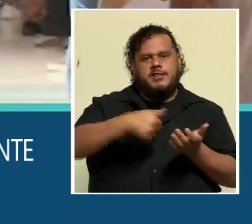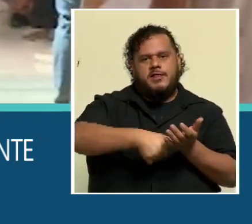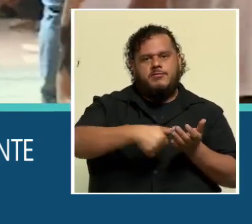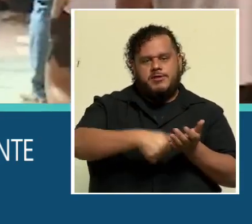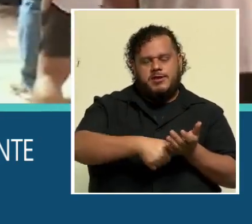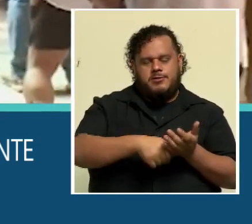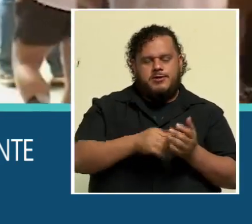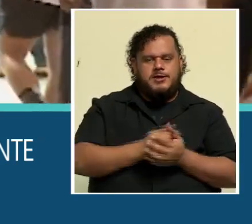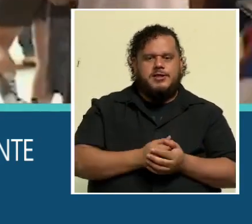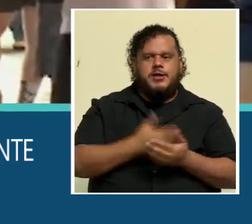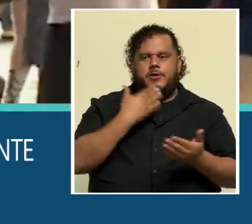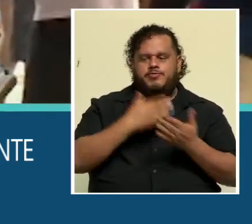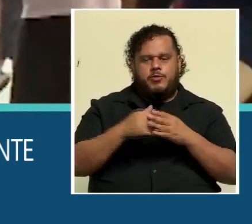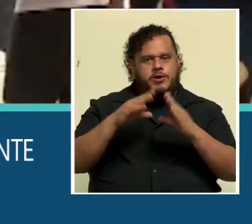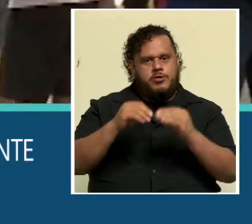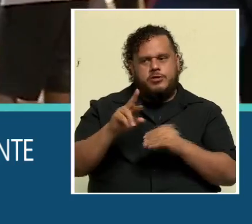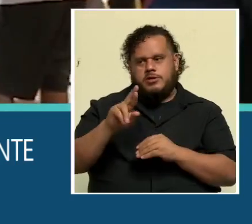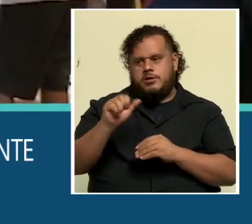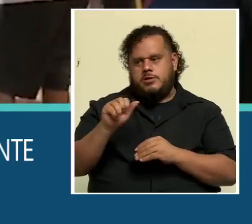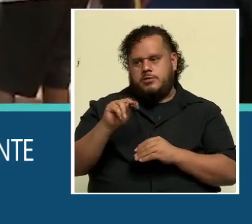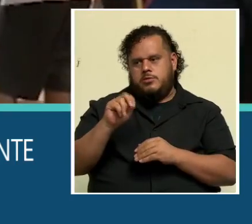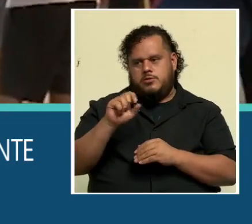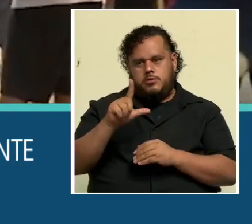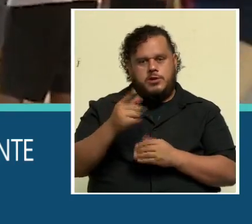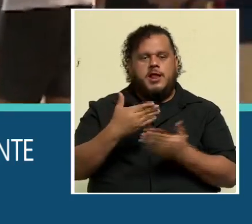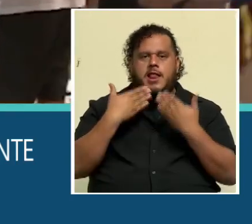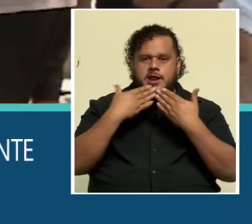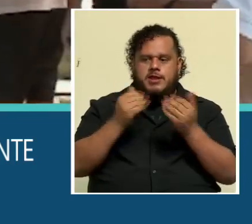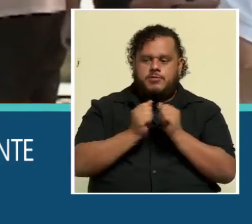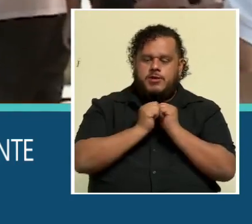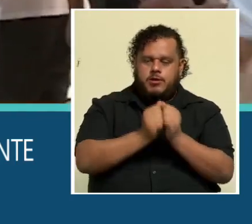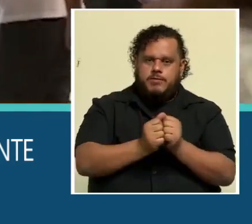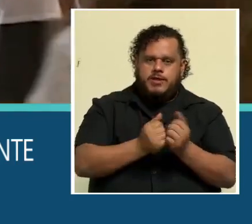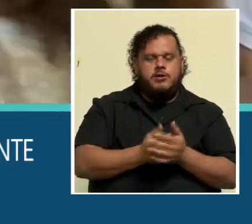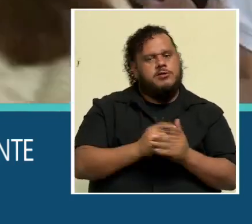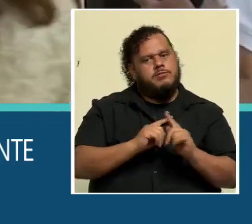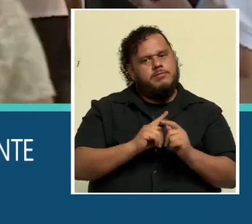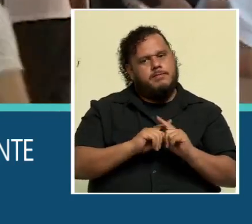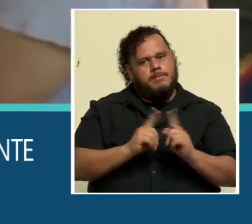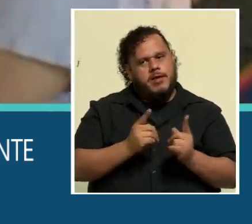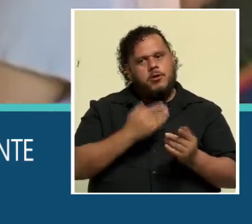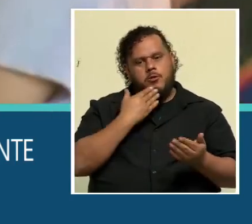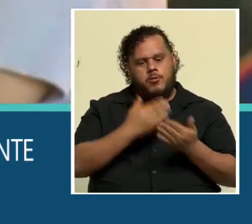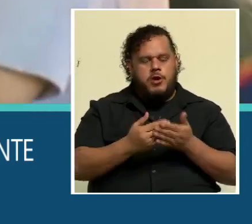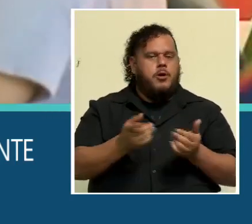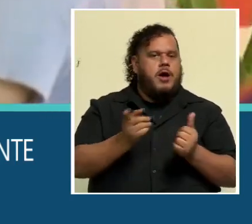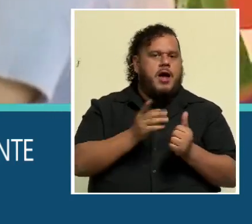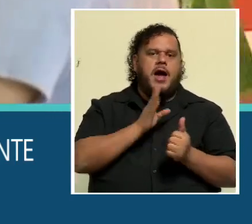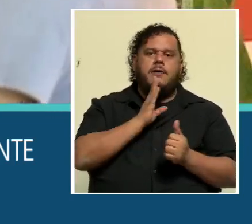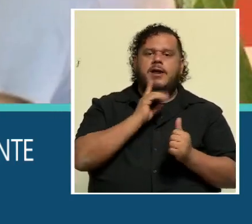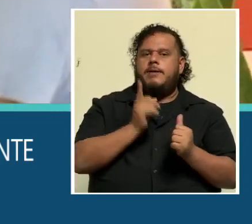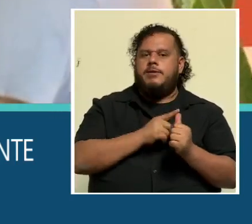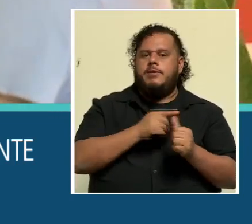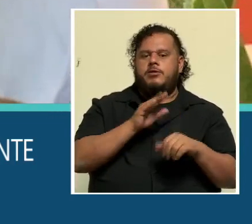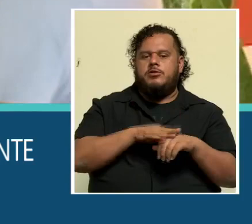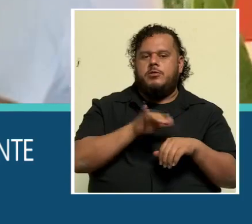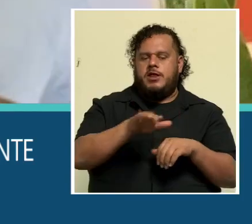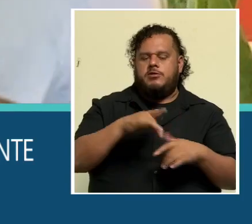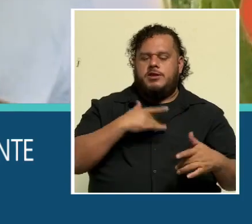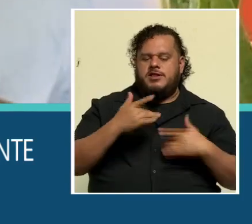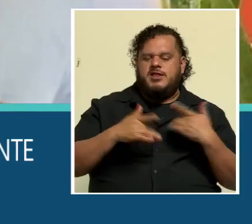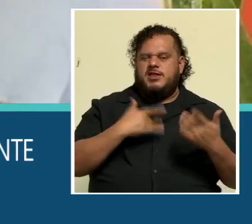Ronald, muy buenas noches, muchas gracias por estar con nosotros. Y bueno, hablar primeramente sobre esto, don Ronald, el sentimiento del